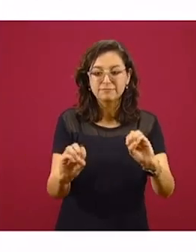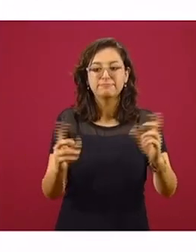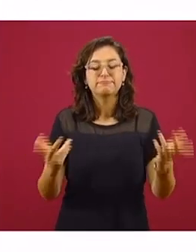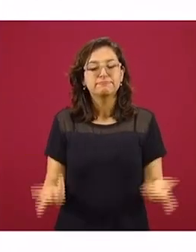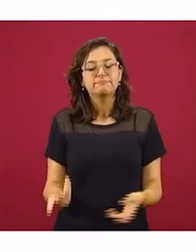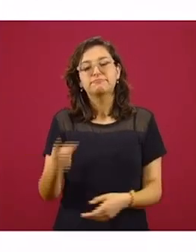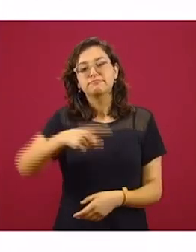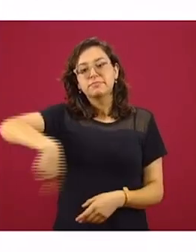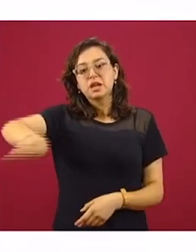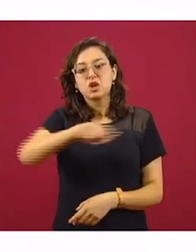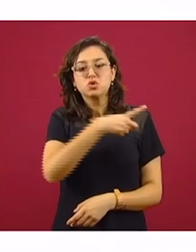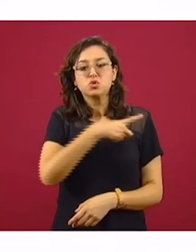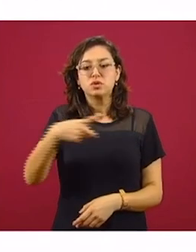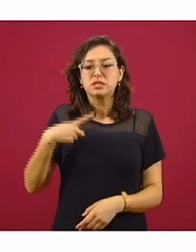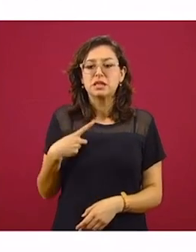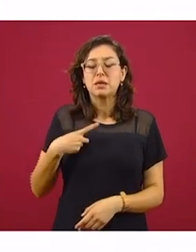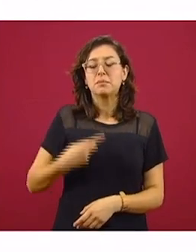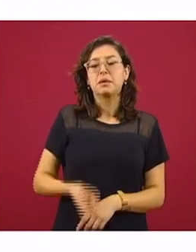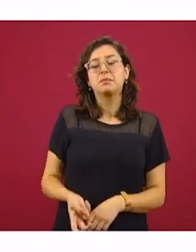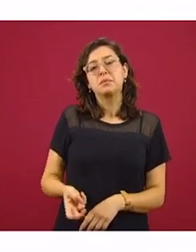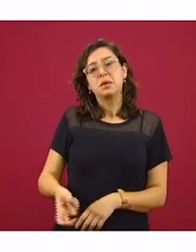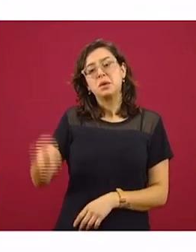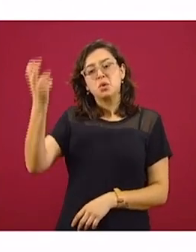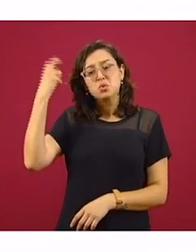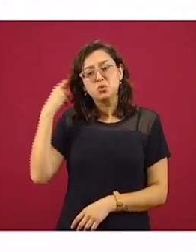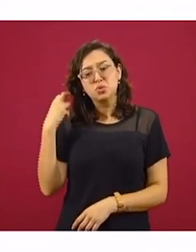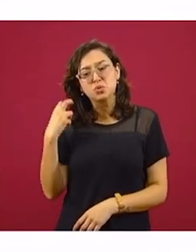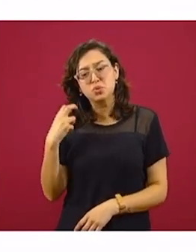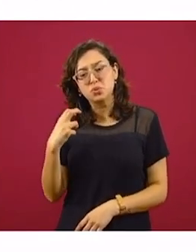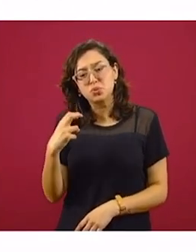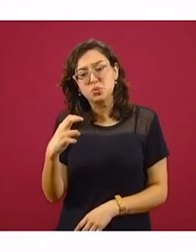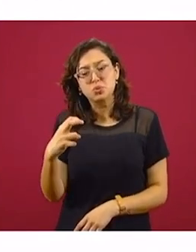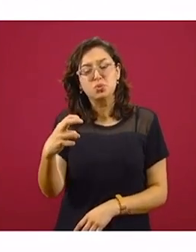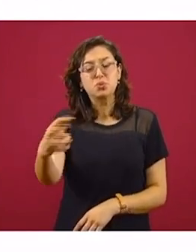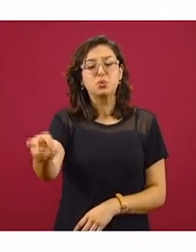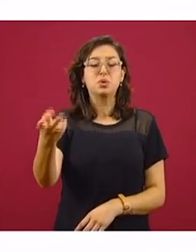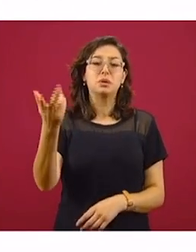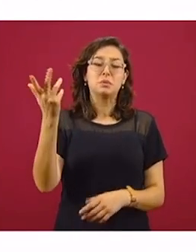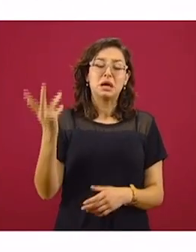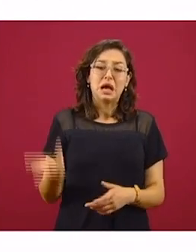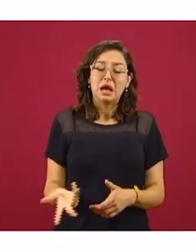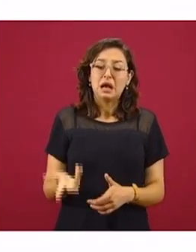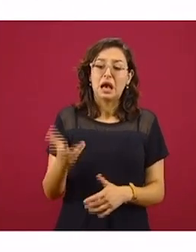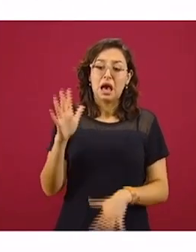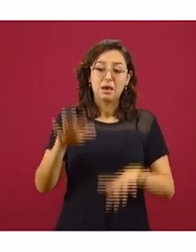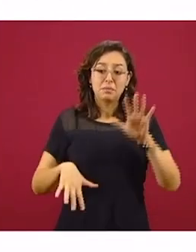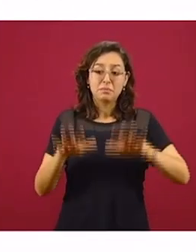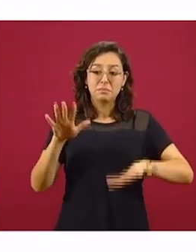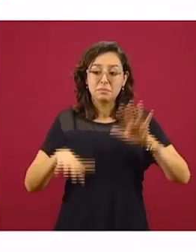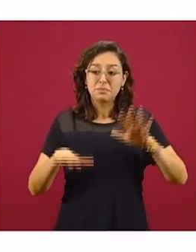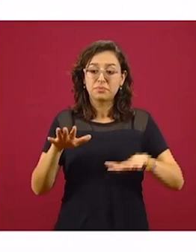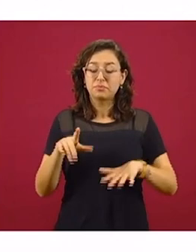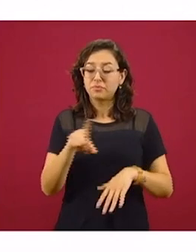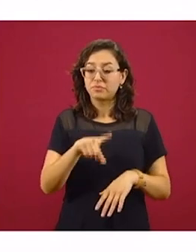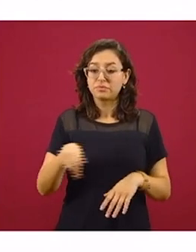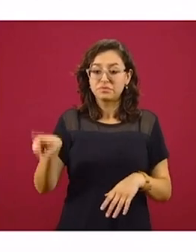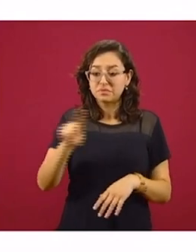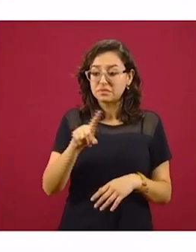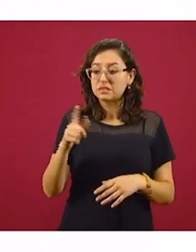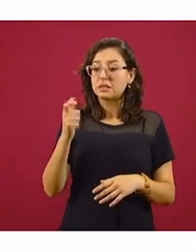grandes distancias y pagar altas comisiones cuando hay cuentavientes que no tienen acceso a los